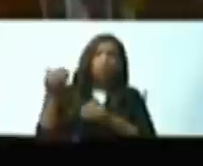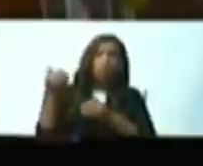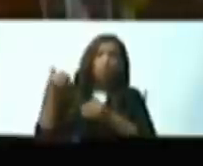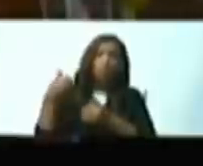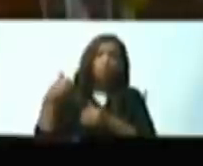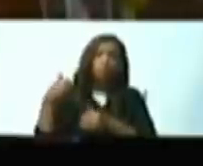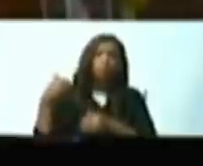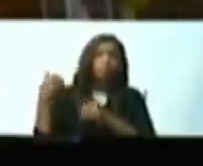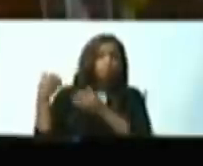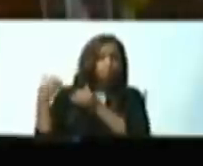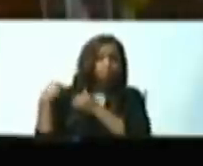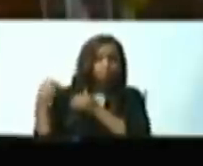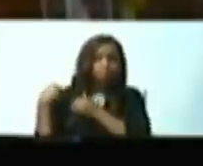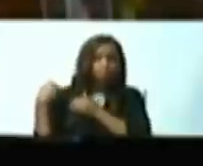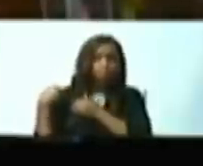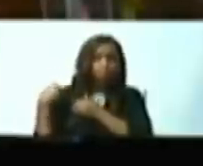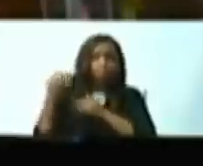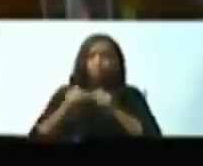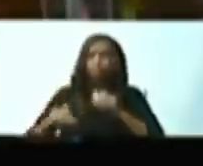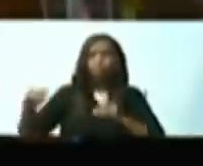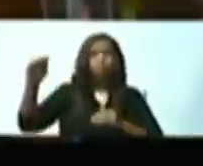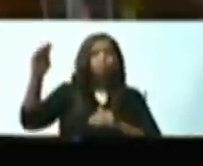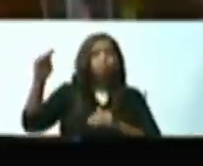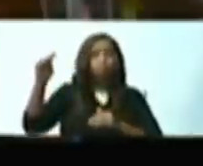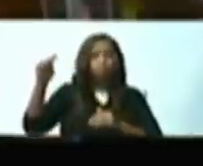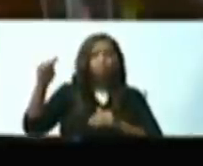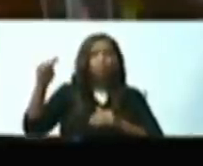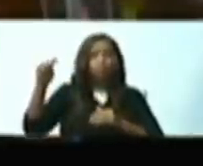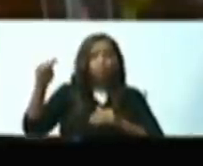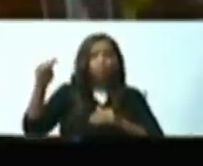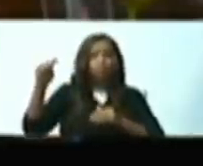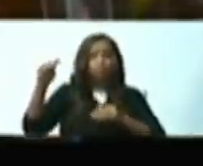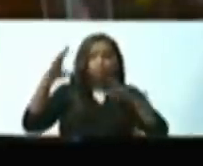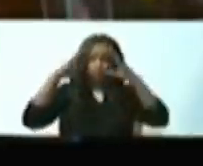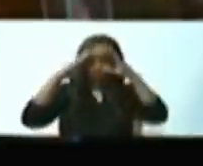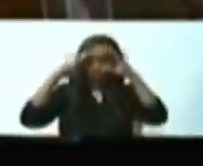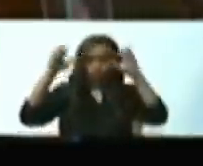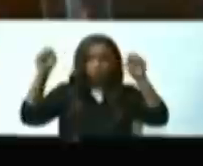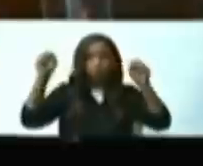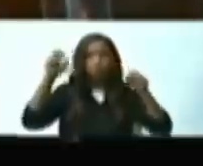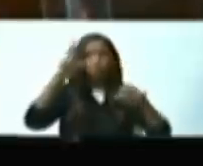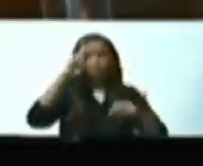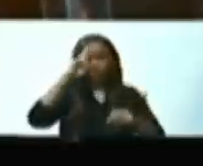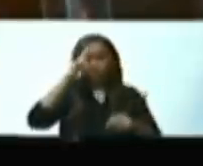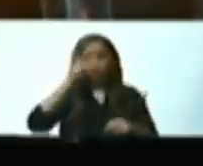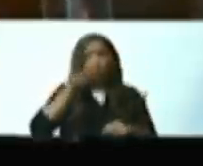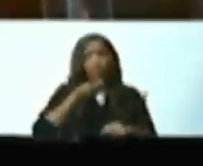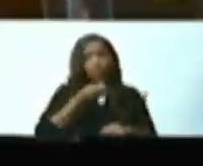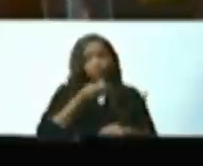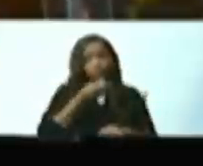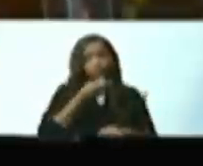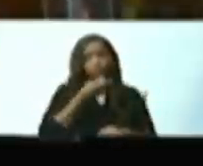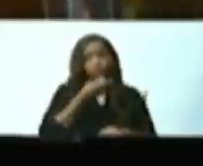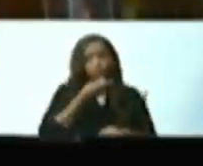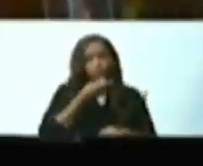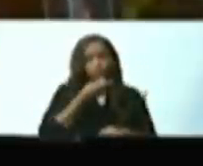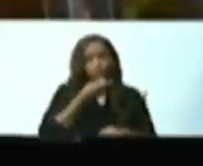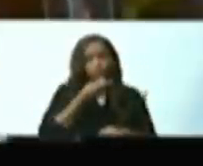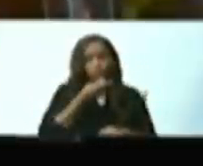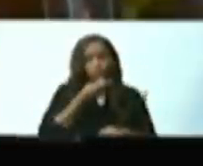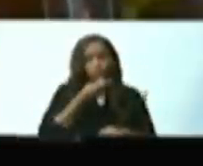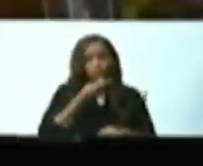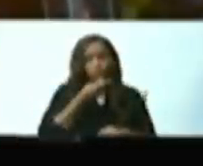estamos viendo sometidos a la justicia es gente que tiene flotillas de vehículos de lujo del año. Es gente que tiene